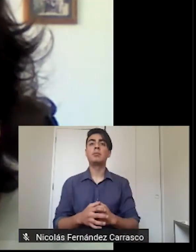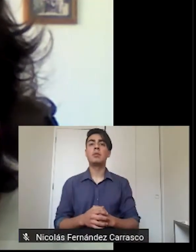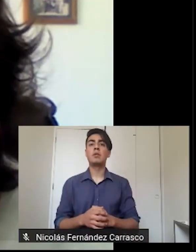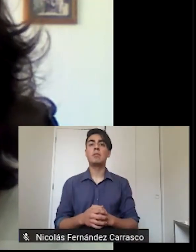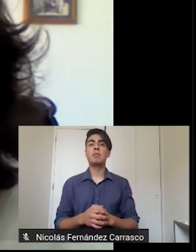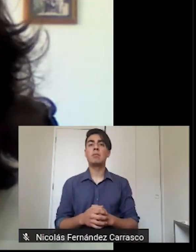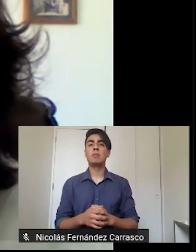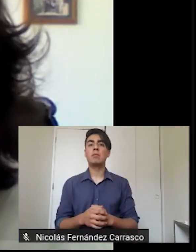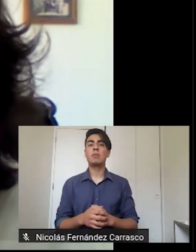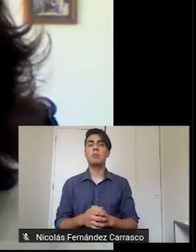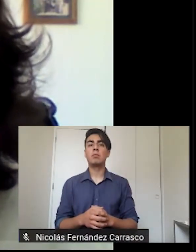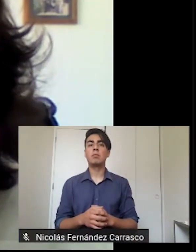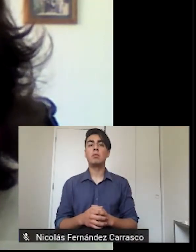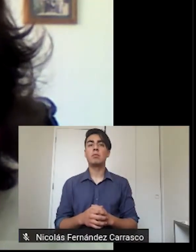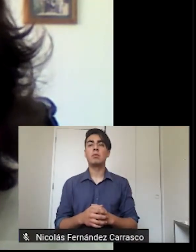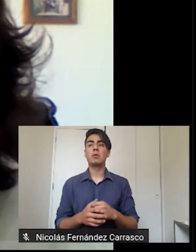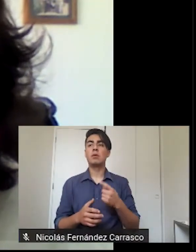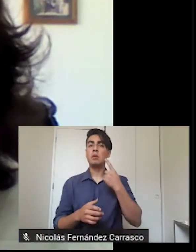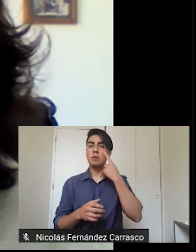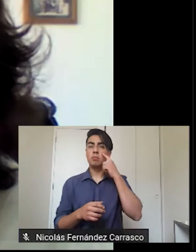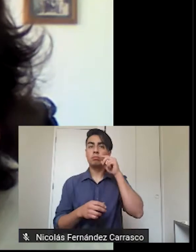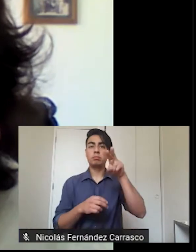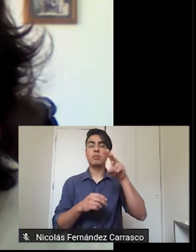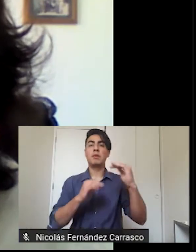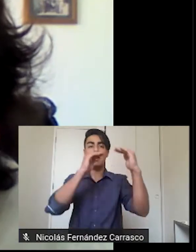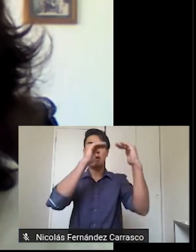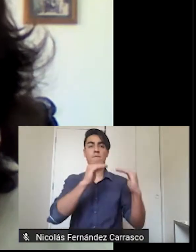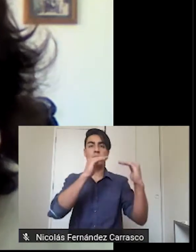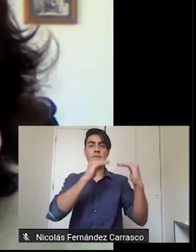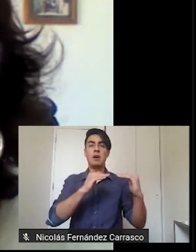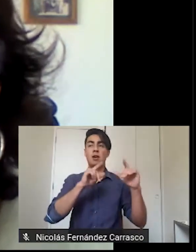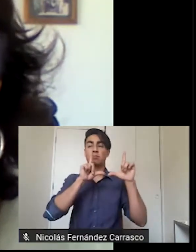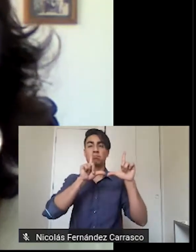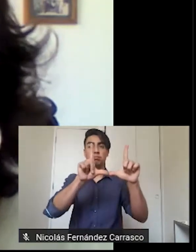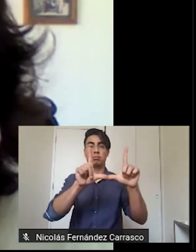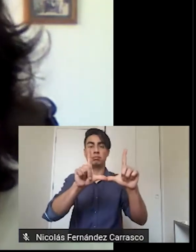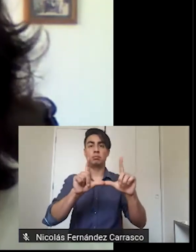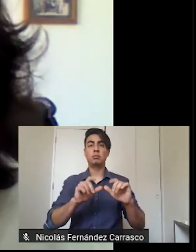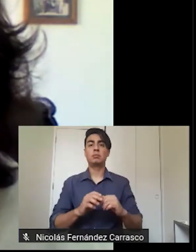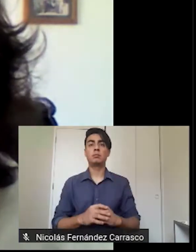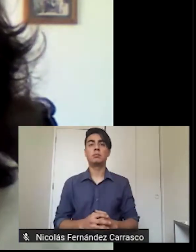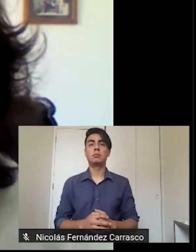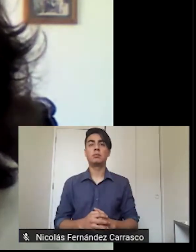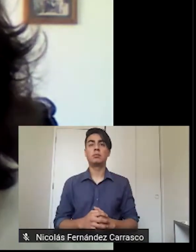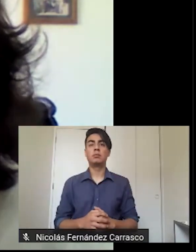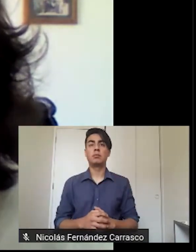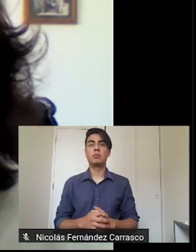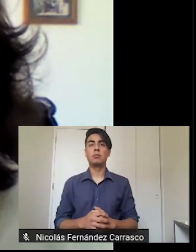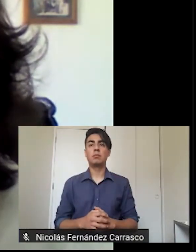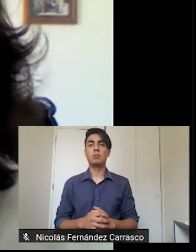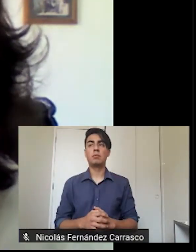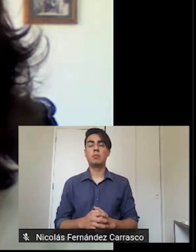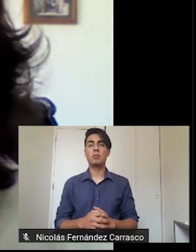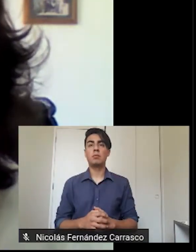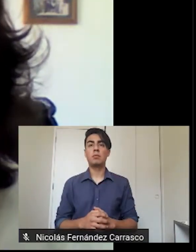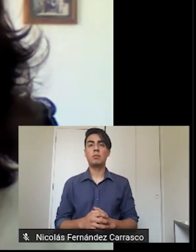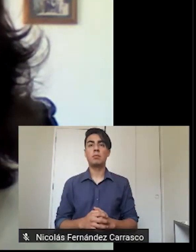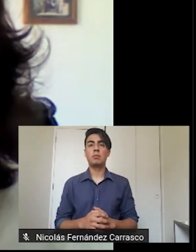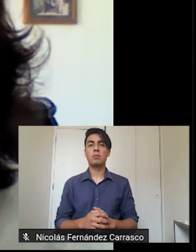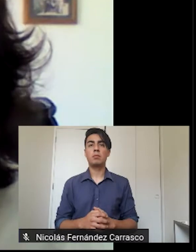sala que pudiesen ver en la parte baja de su imagen, ¿no es cierto?,